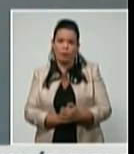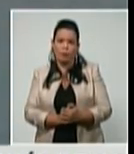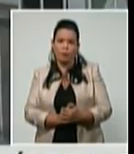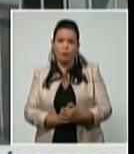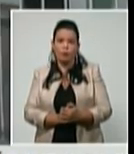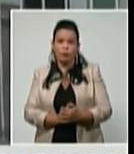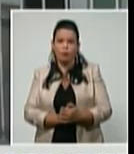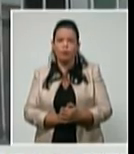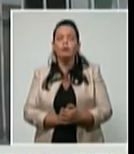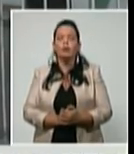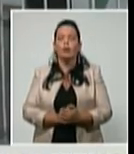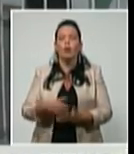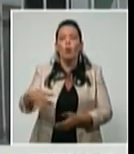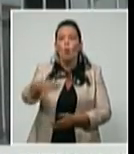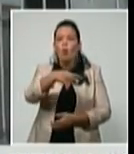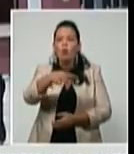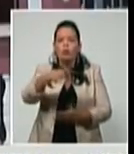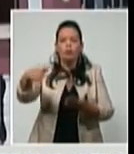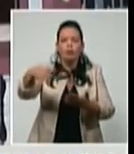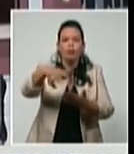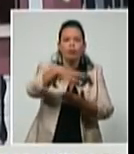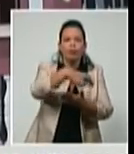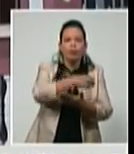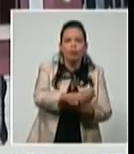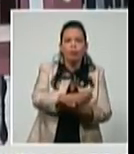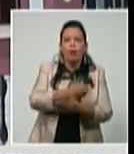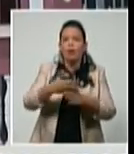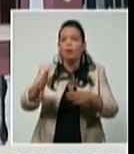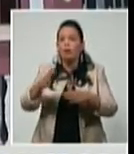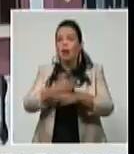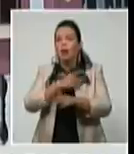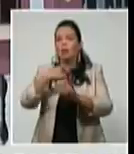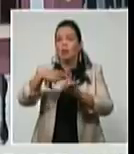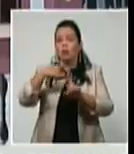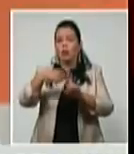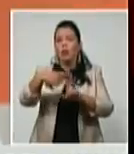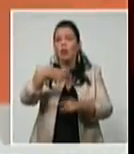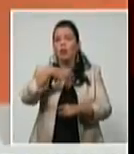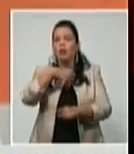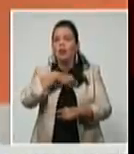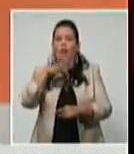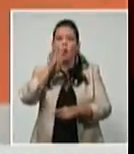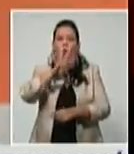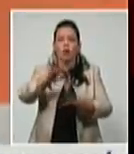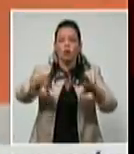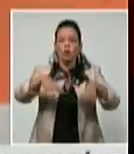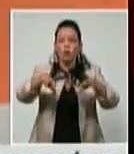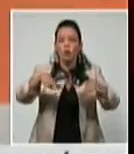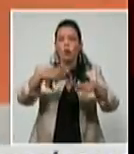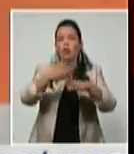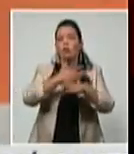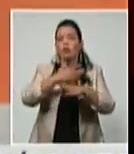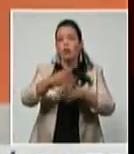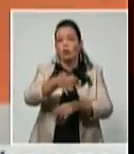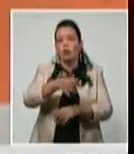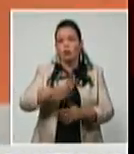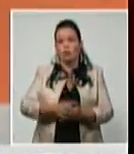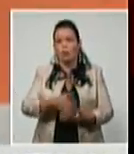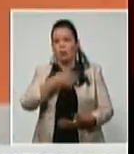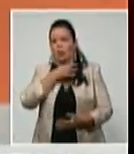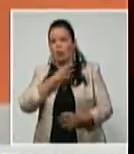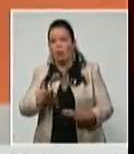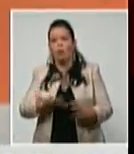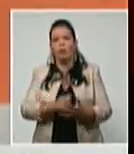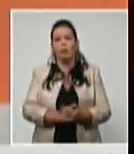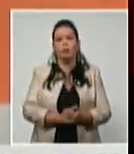los municipios, en la provincia permanecen abiertos 4 eventos comunitarios. En el municipio Guane, tenemos el municipio Consolación